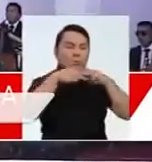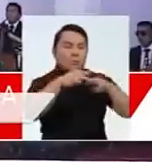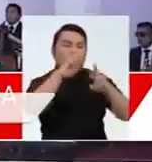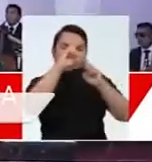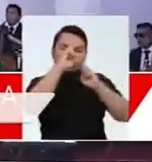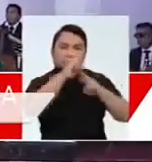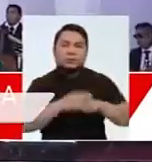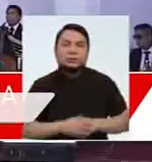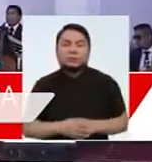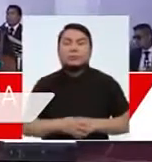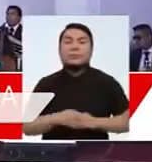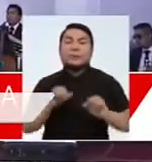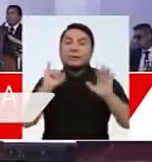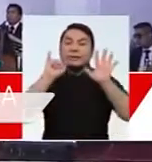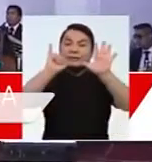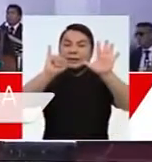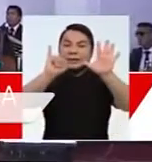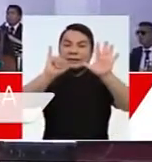Y 6,